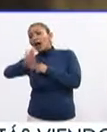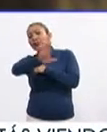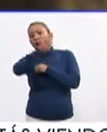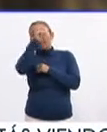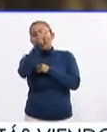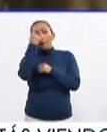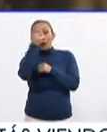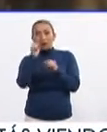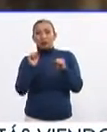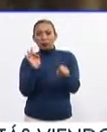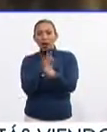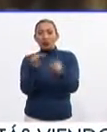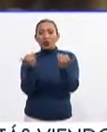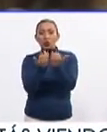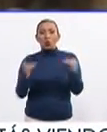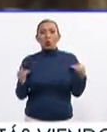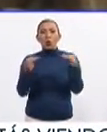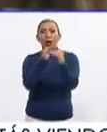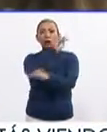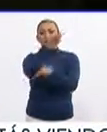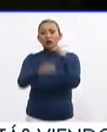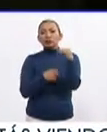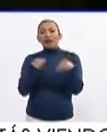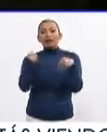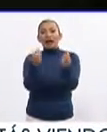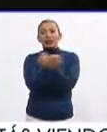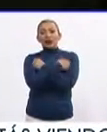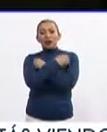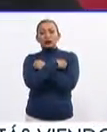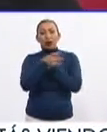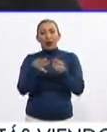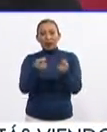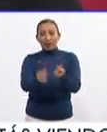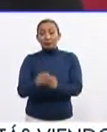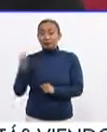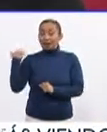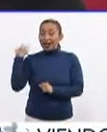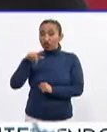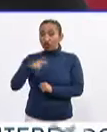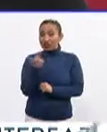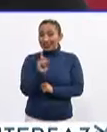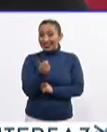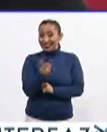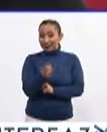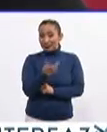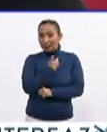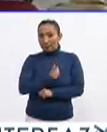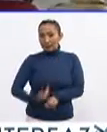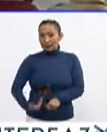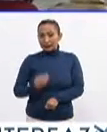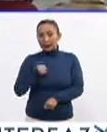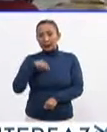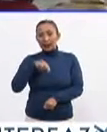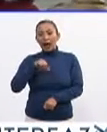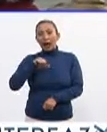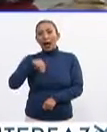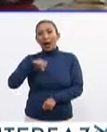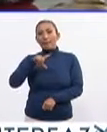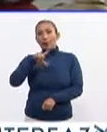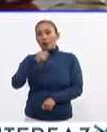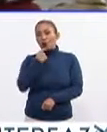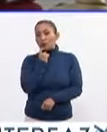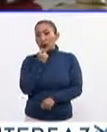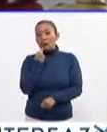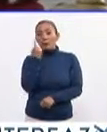país para garantizar la igualdad de todos a recibir una educación de calidad. El pasado 12 de diciembre, el presidente Andrés Manuel López